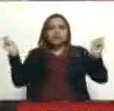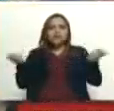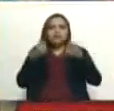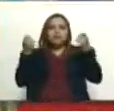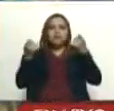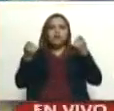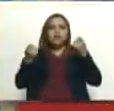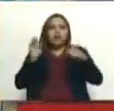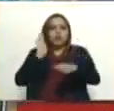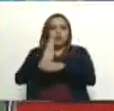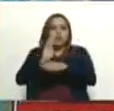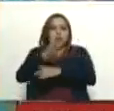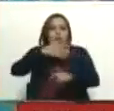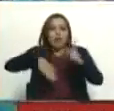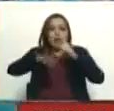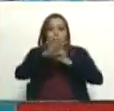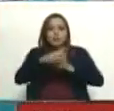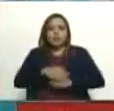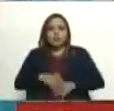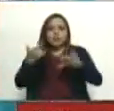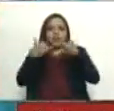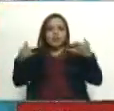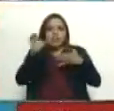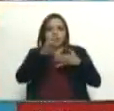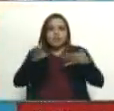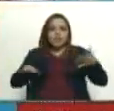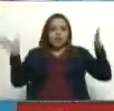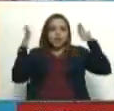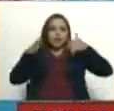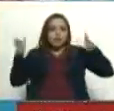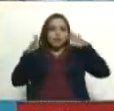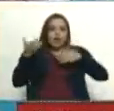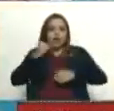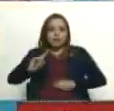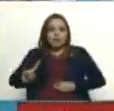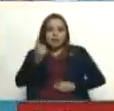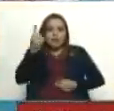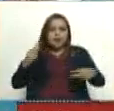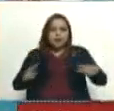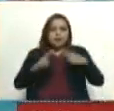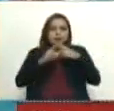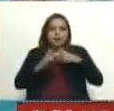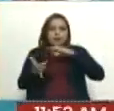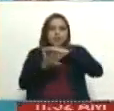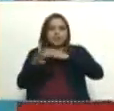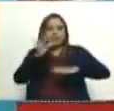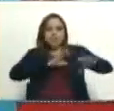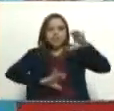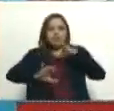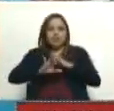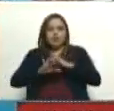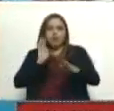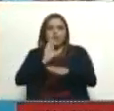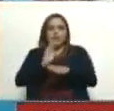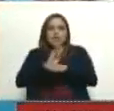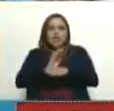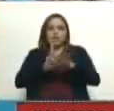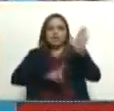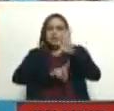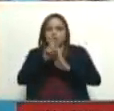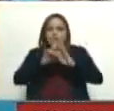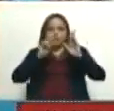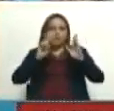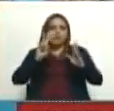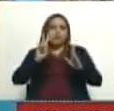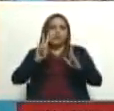guardería ambiental. Líneas estratégicas orientadoras que tendrá entonces este primer encuentro técnico científico popular para el rescate, conservación y desarrollo sostenible del